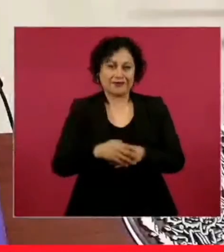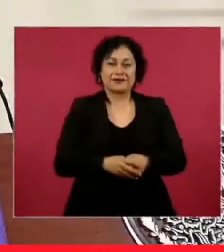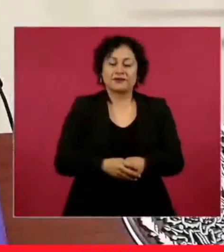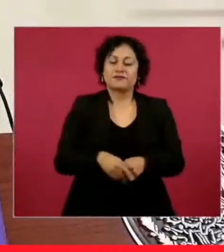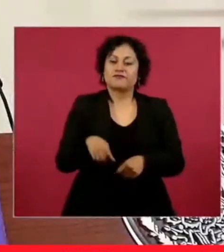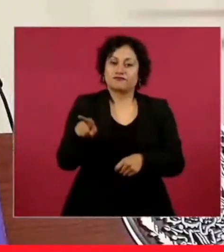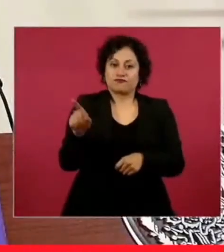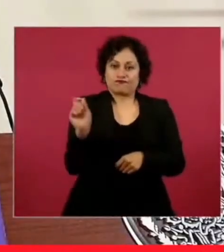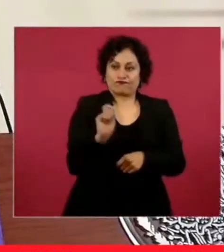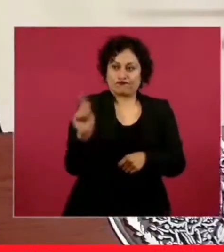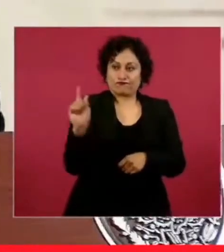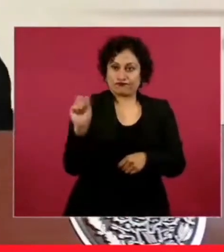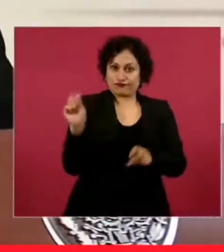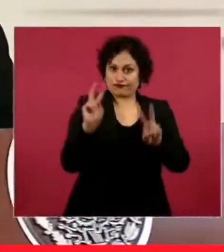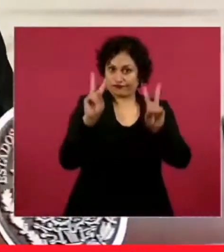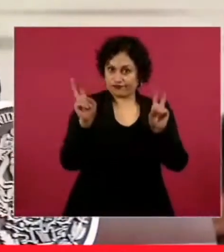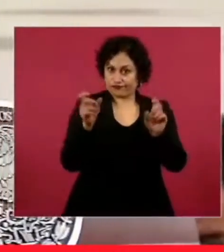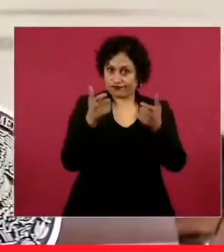expertos.